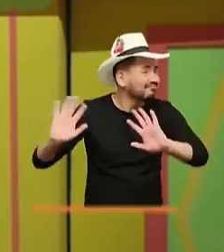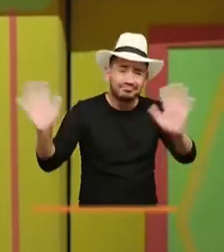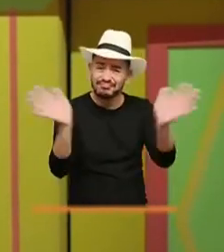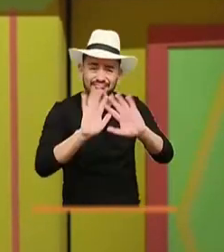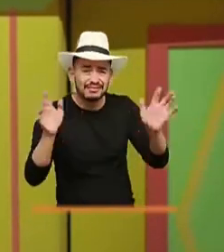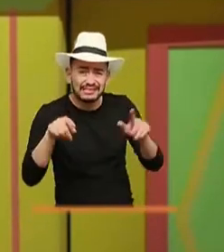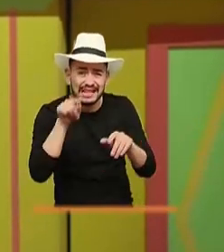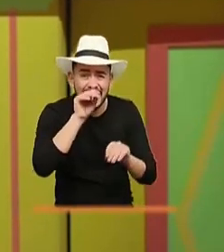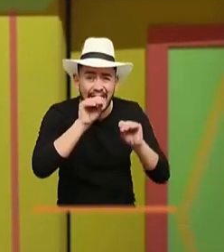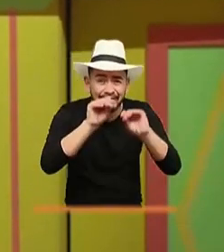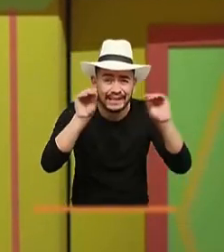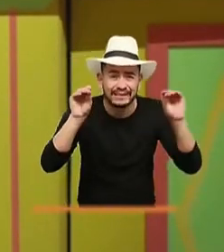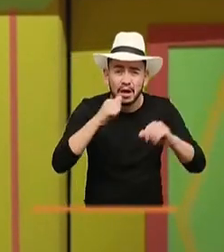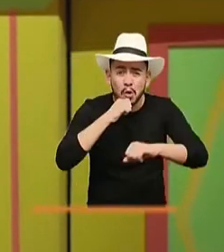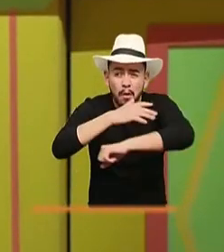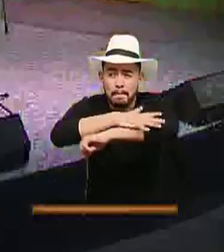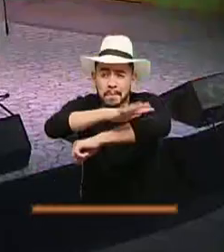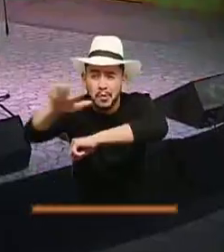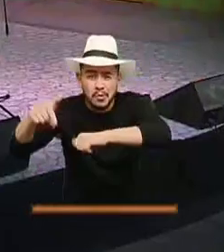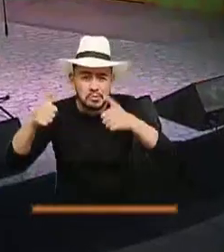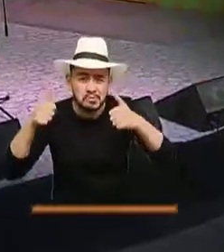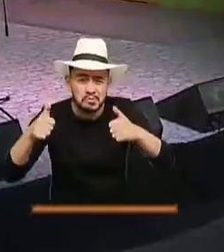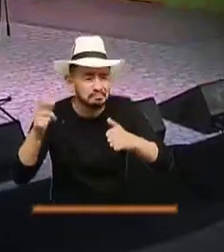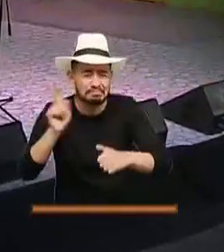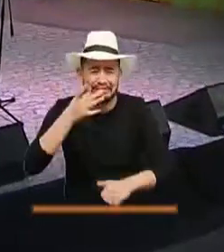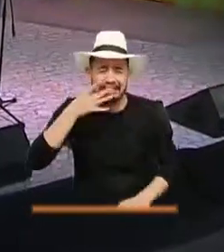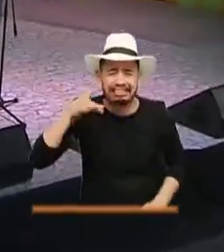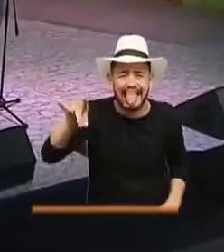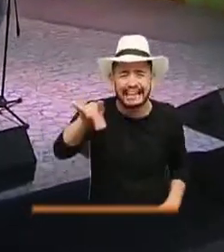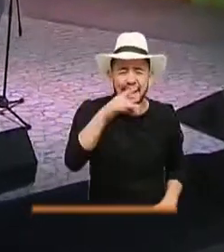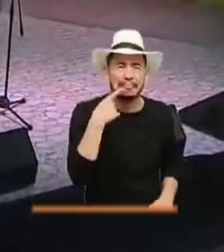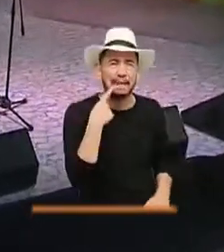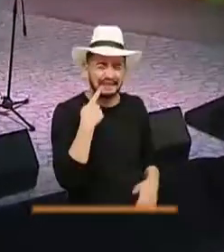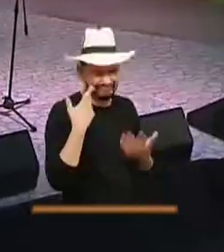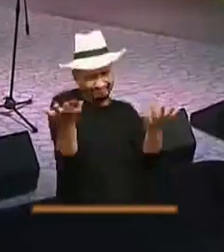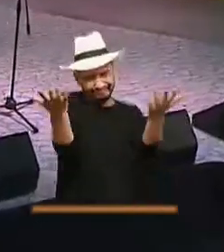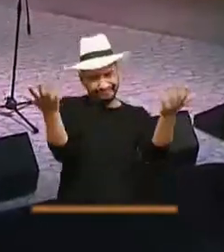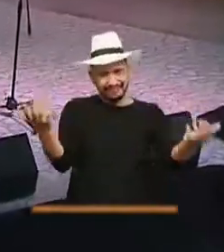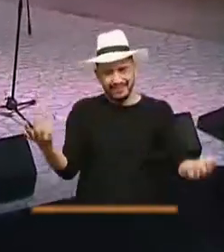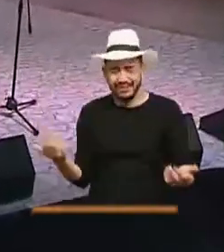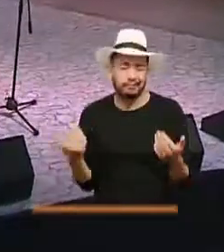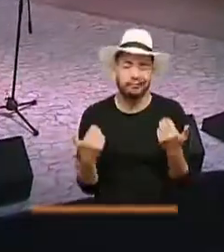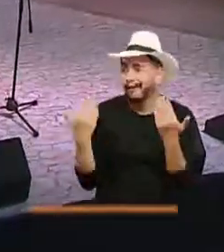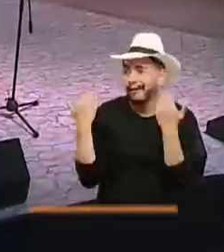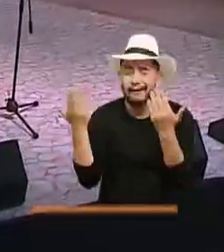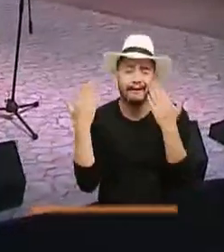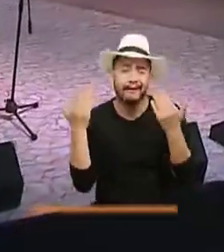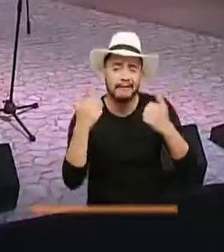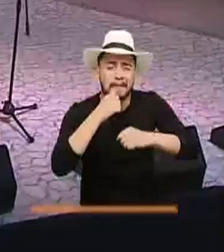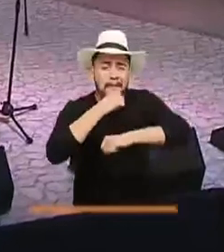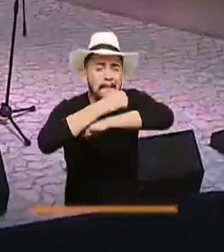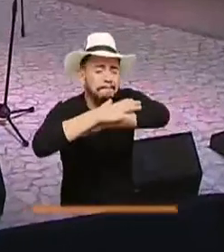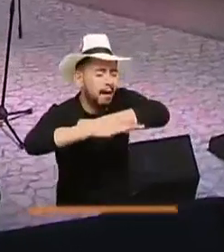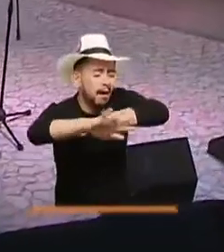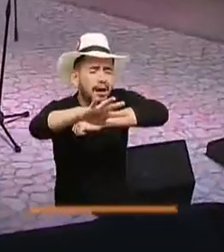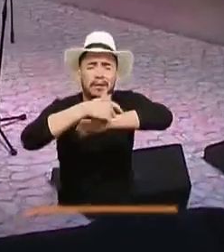es buena porque esa contiene sal. Por eso esa agua no es buena, como